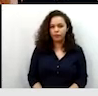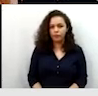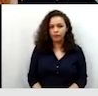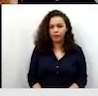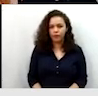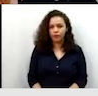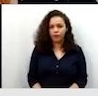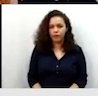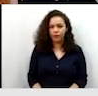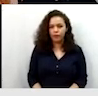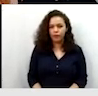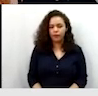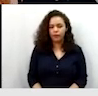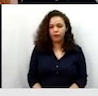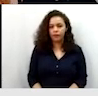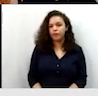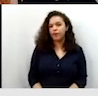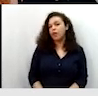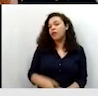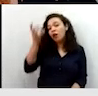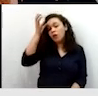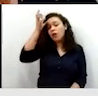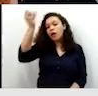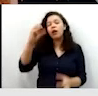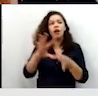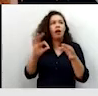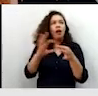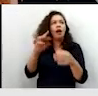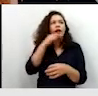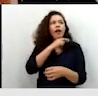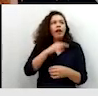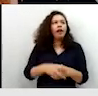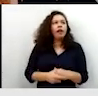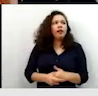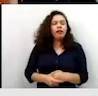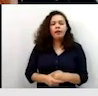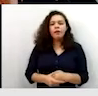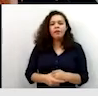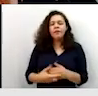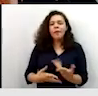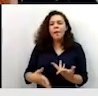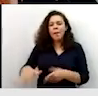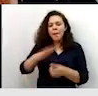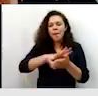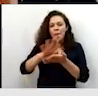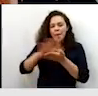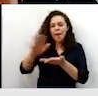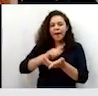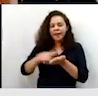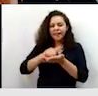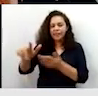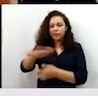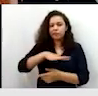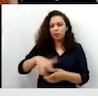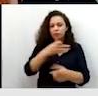Pues vamos a ver unas definiciones muy rápido. El saneamiento básico es la identificación y atención sanitaria a nivel familiar